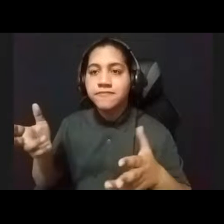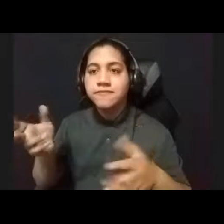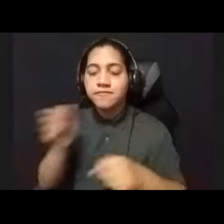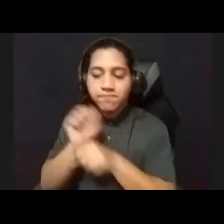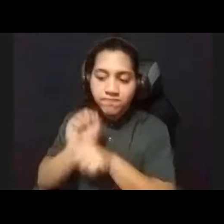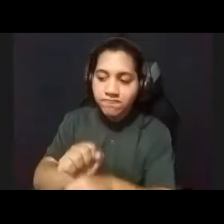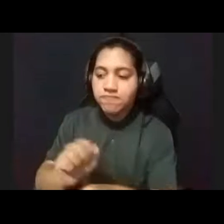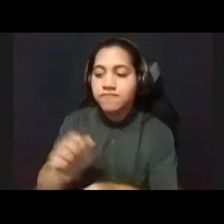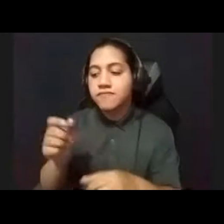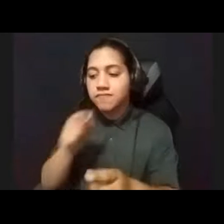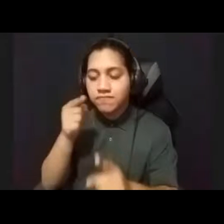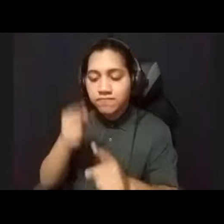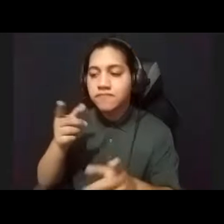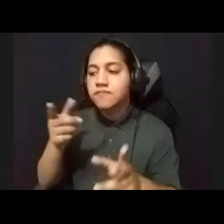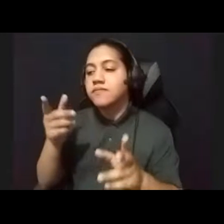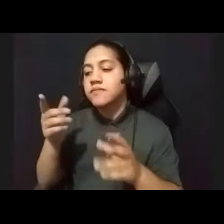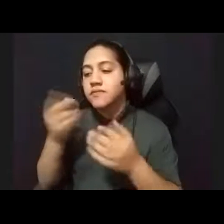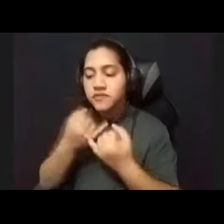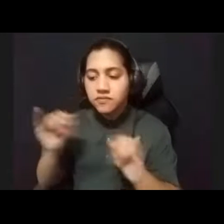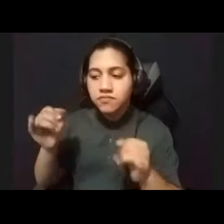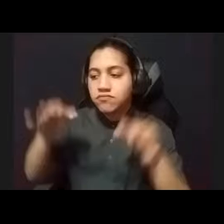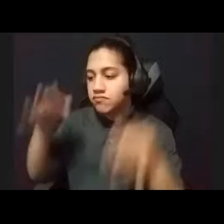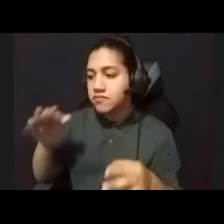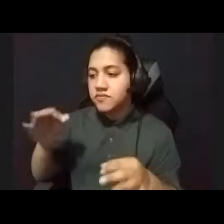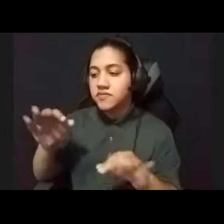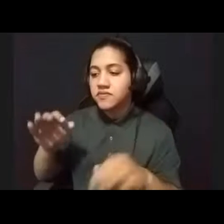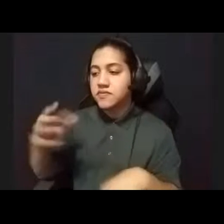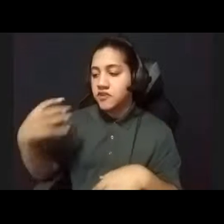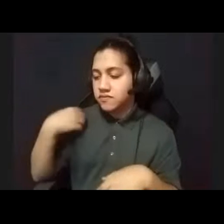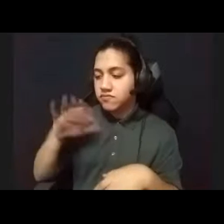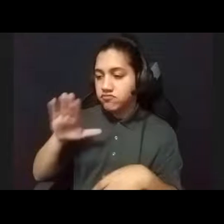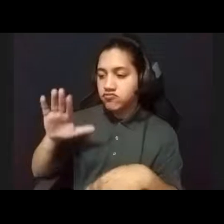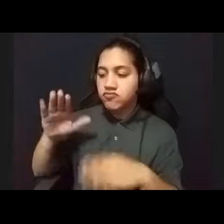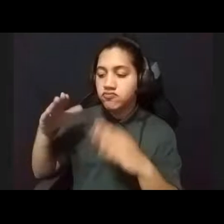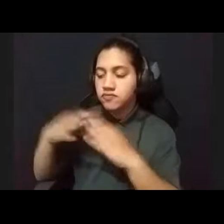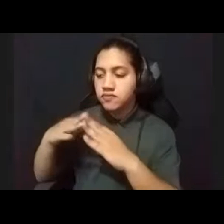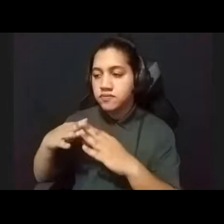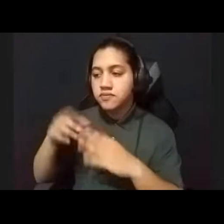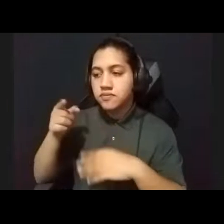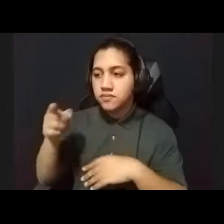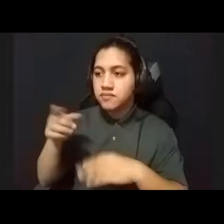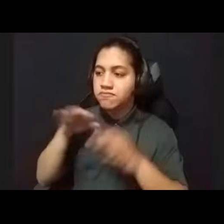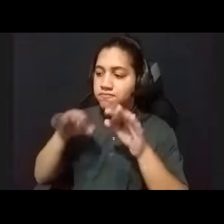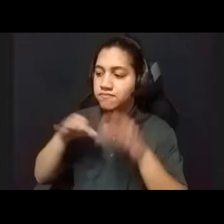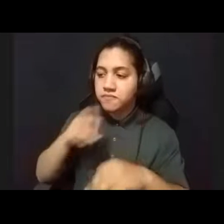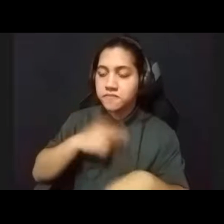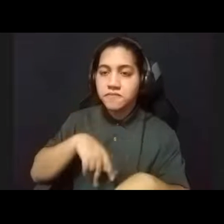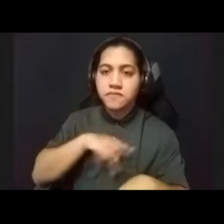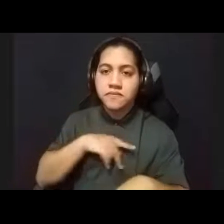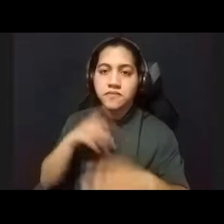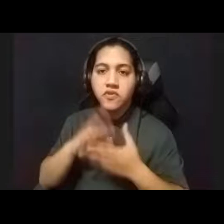trabajadora, asertiva, independiente, decidida y jefa de su casa. Cualquiera diría que estamos describiendo un personaje de un